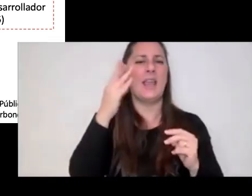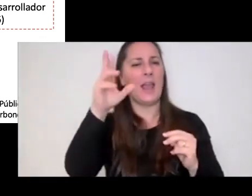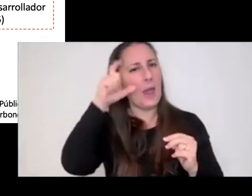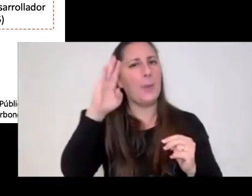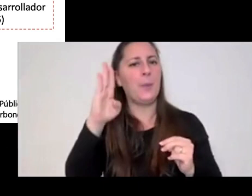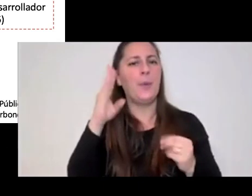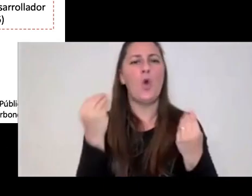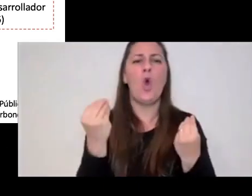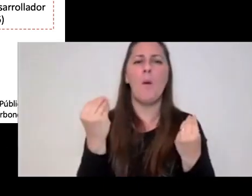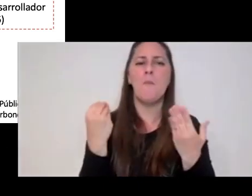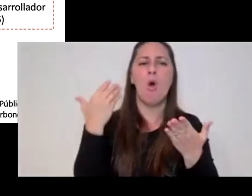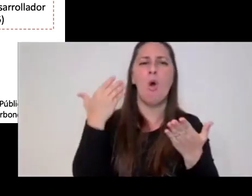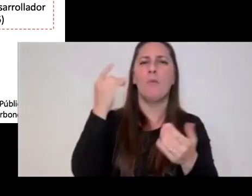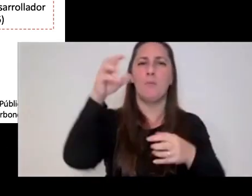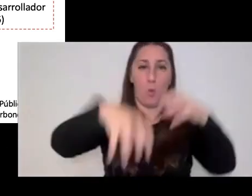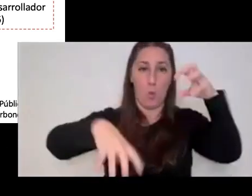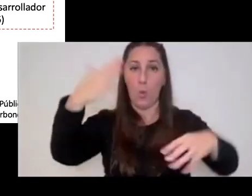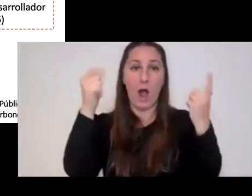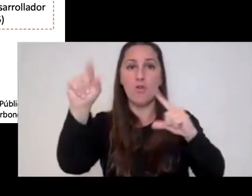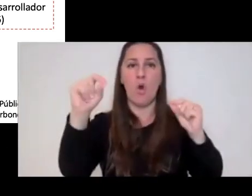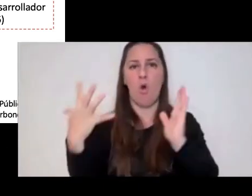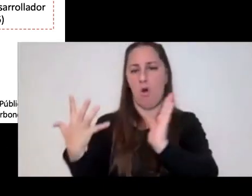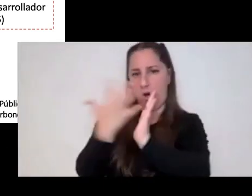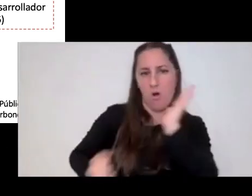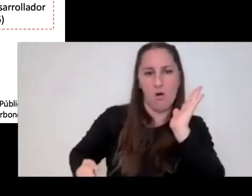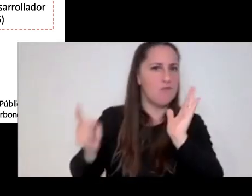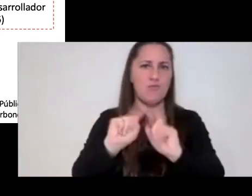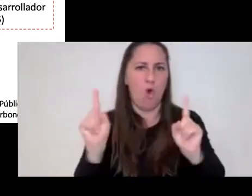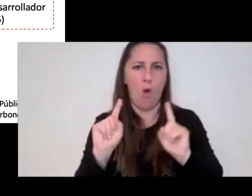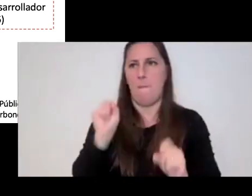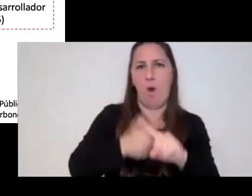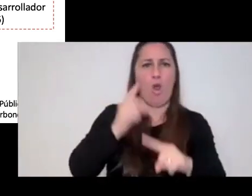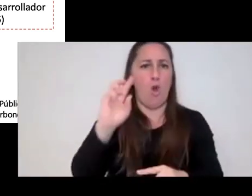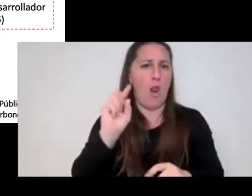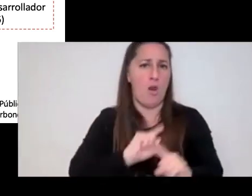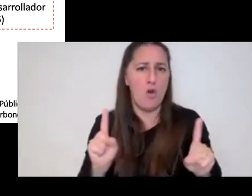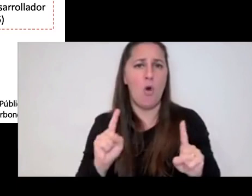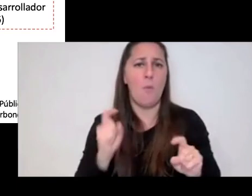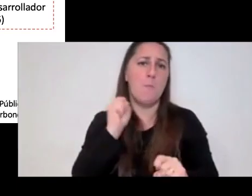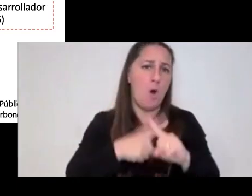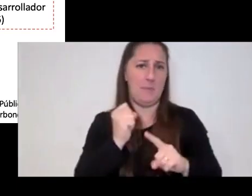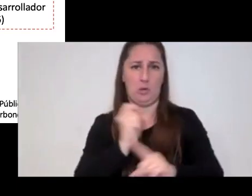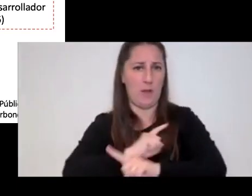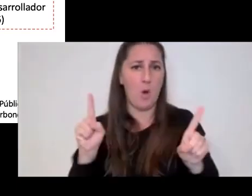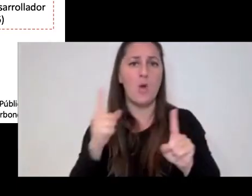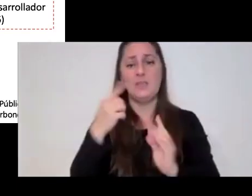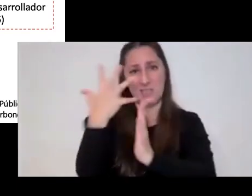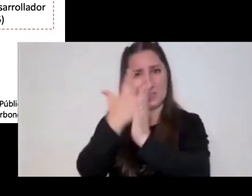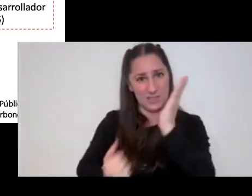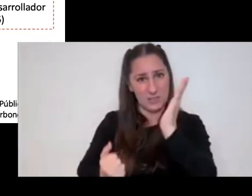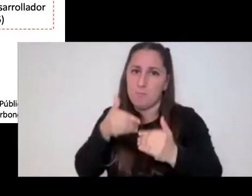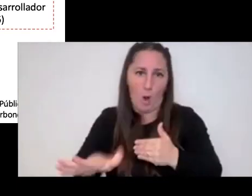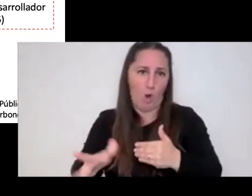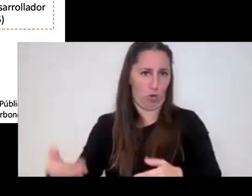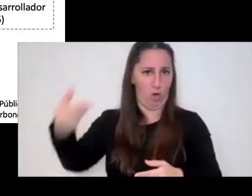entidades bancarias no retengan CIRCREV ni por los dólares ni por los pesos? Y si lo retienen, que lo devuelvan inmediatamente. Sería interesante